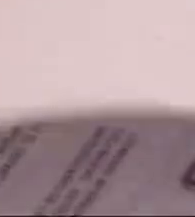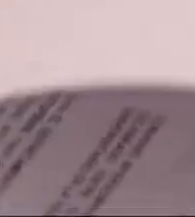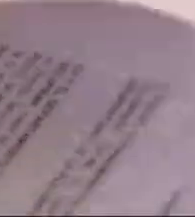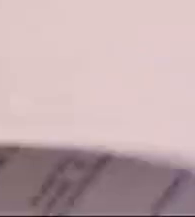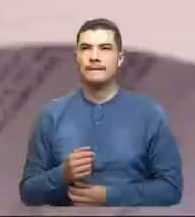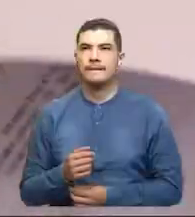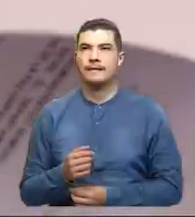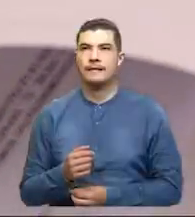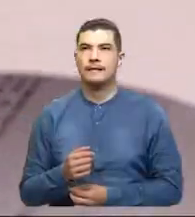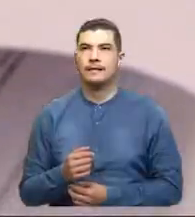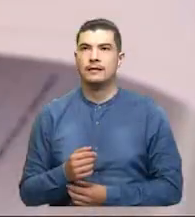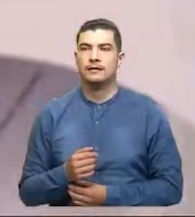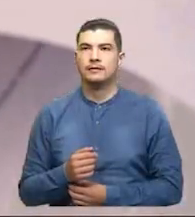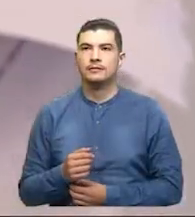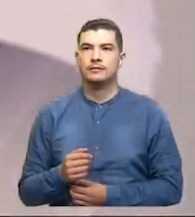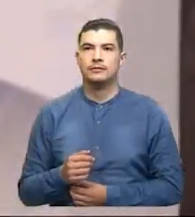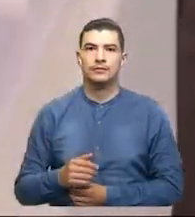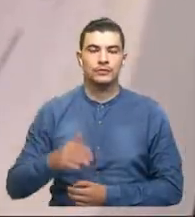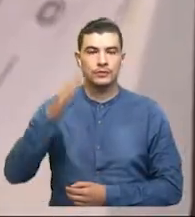Orlando Porras.